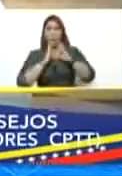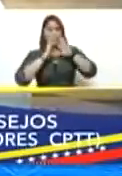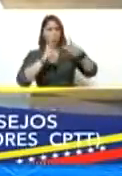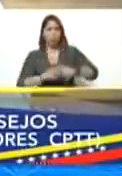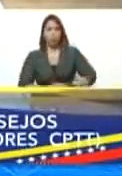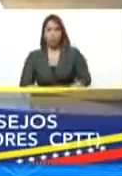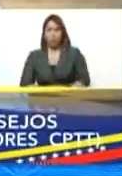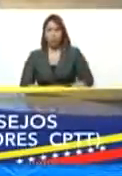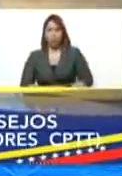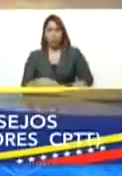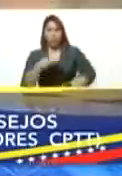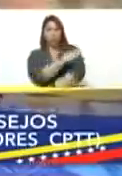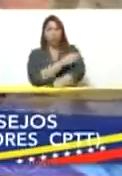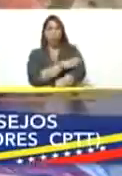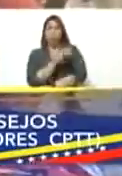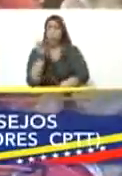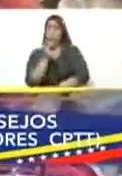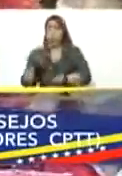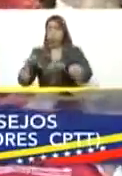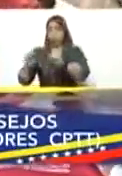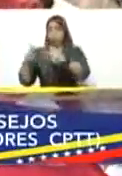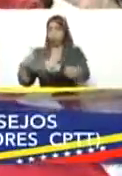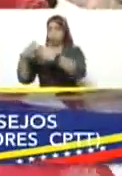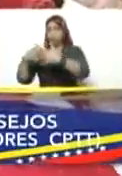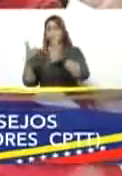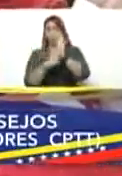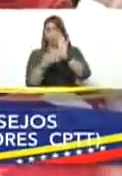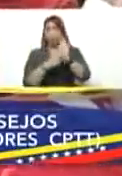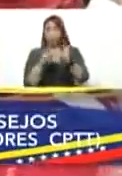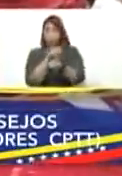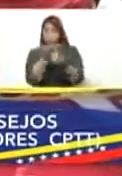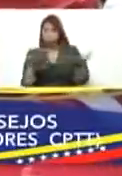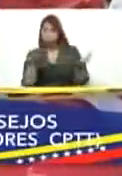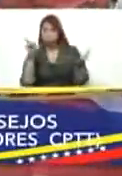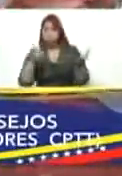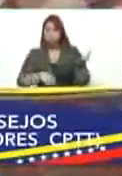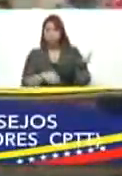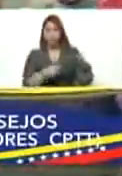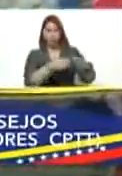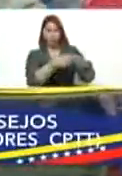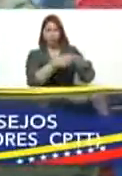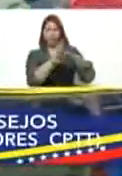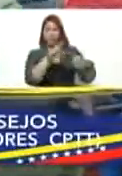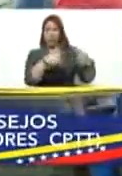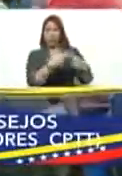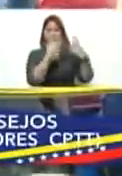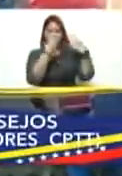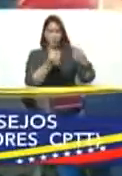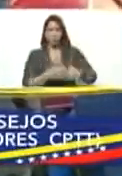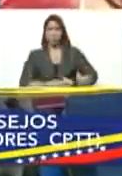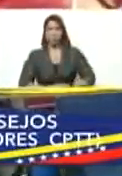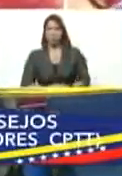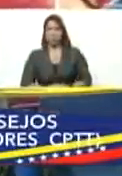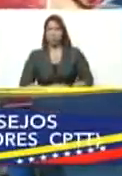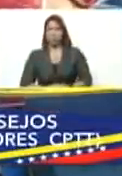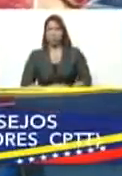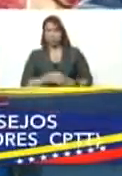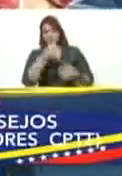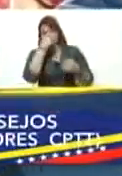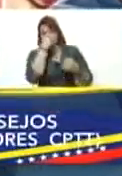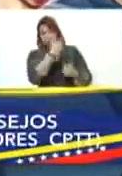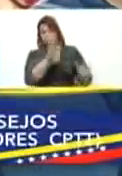a las oligarquías ni al imperialismo. Esa es la verdad. La izquierda cobarde no la entenderá nunca. Allá ellos.